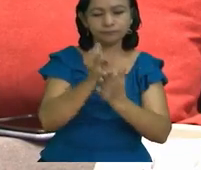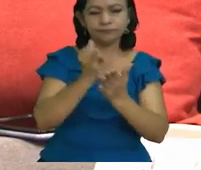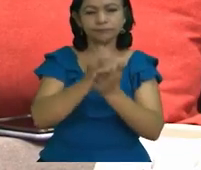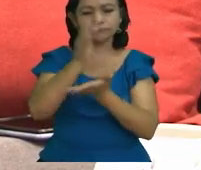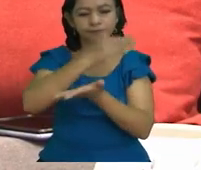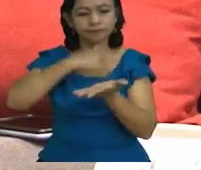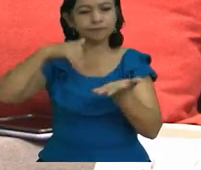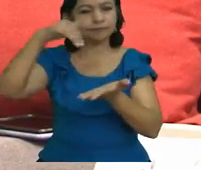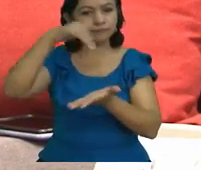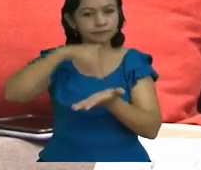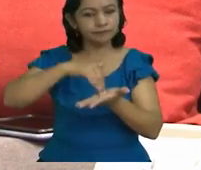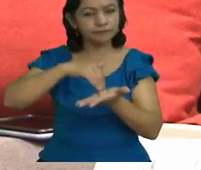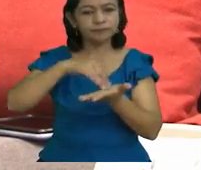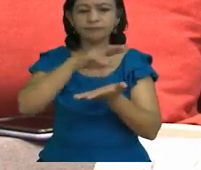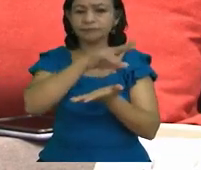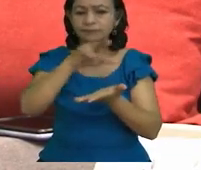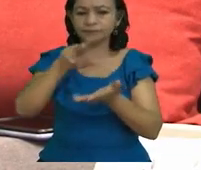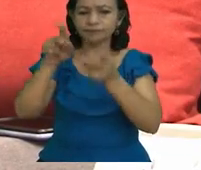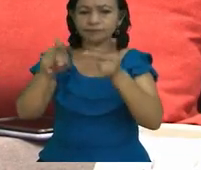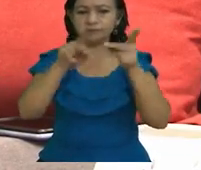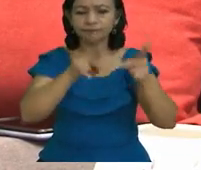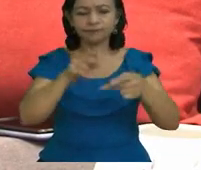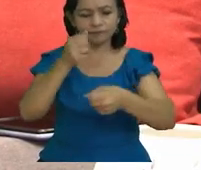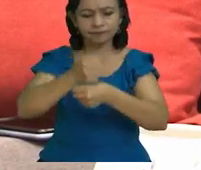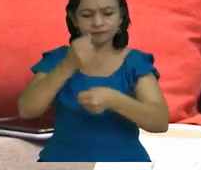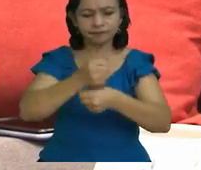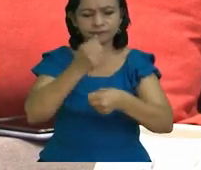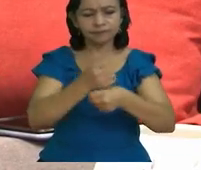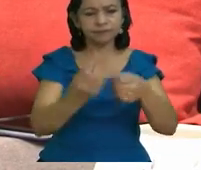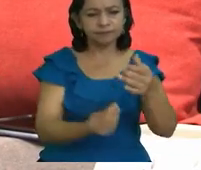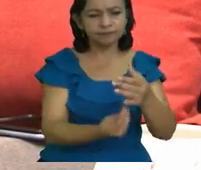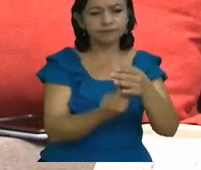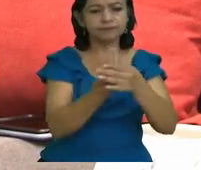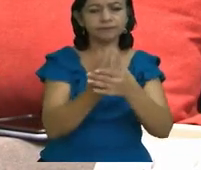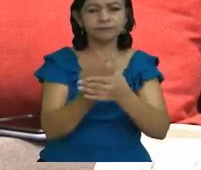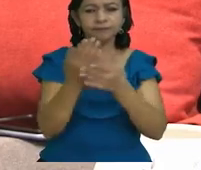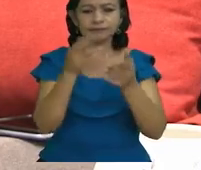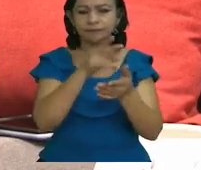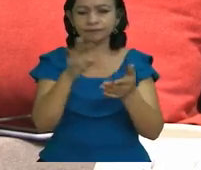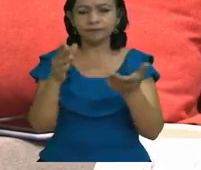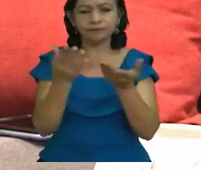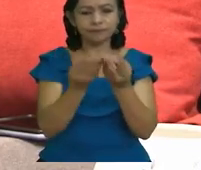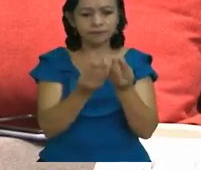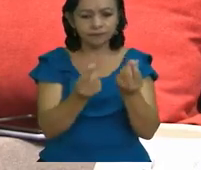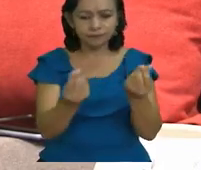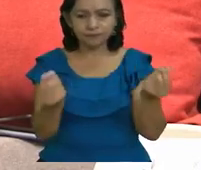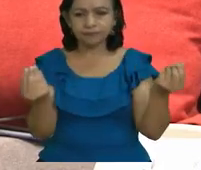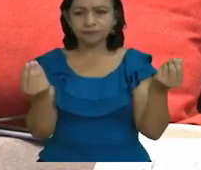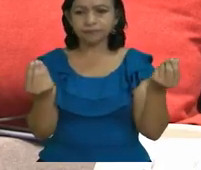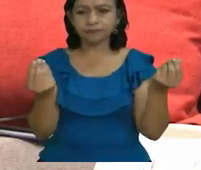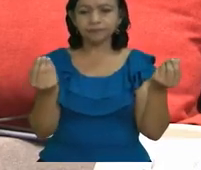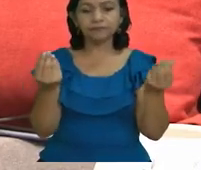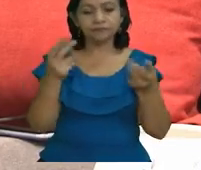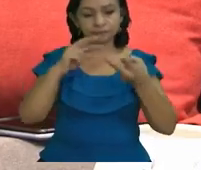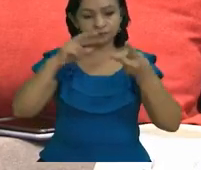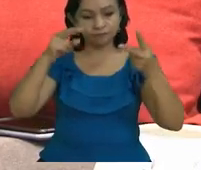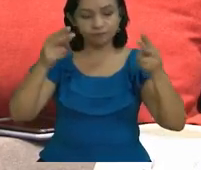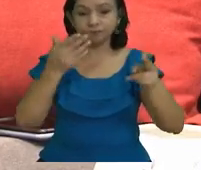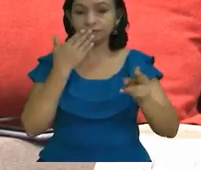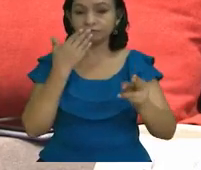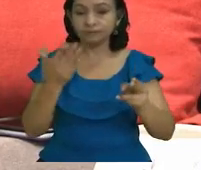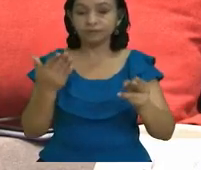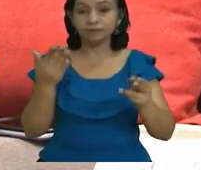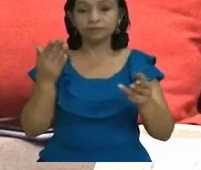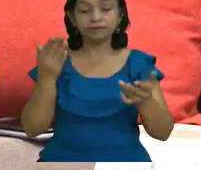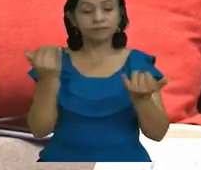centros, inclusive de los mismos productores. Porque hay productores de que ya sus fincas producen materiales de calidad, material okay. genéticamente viable. Entonces,